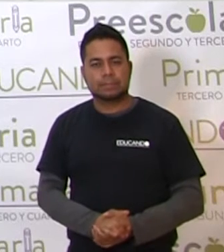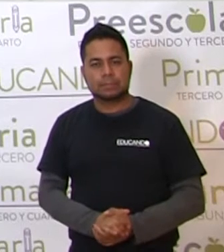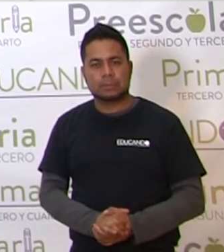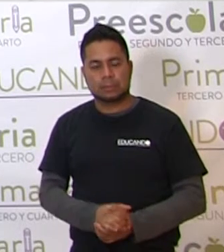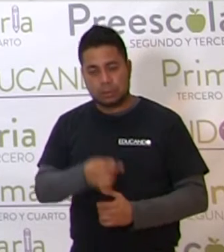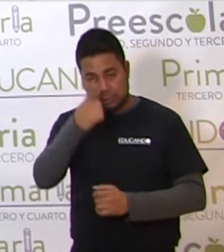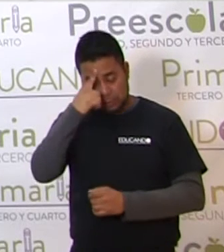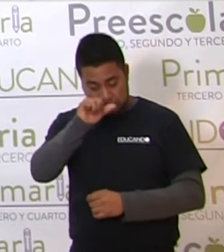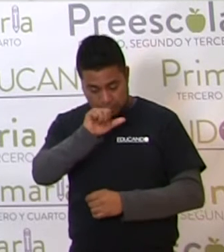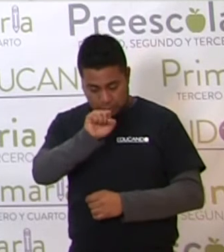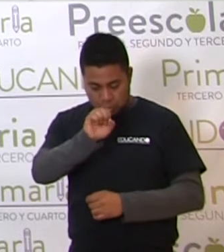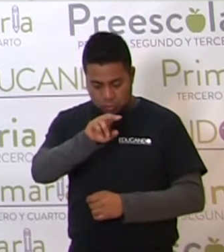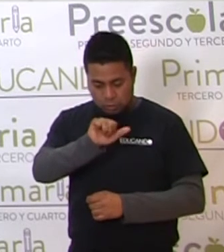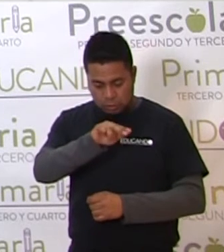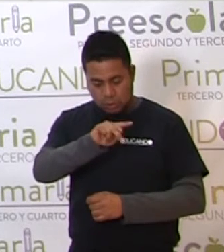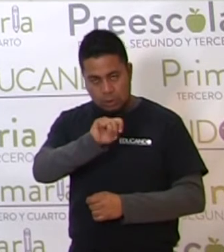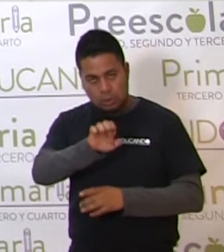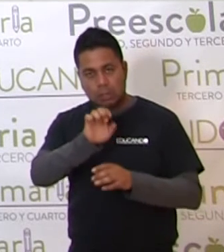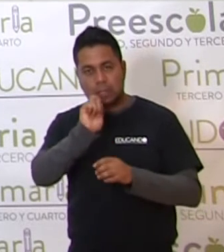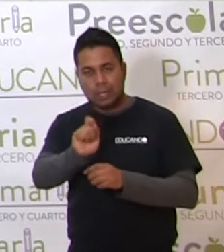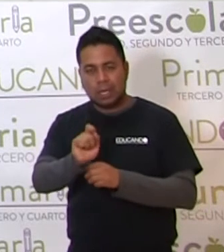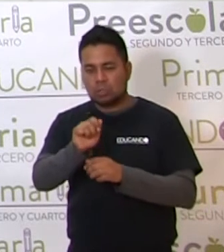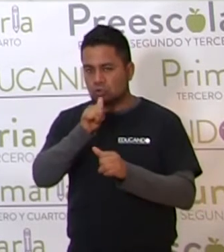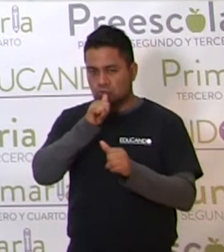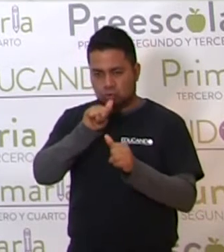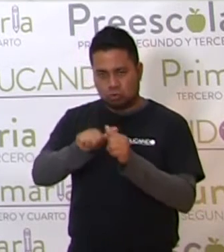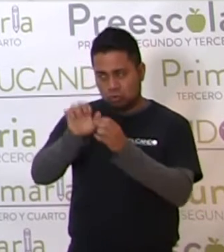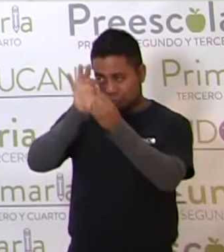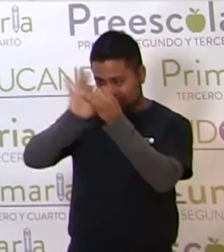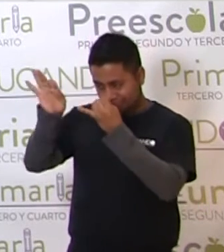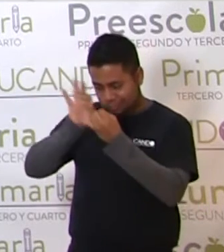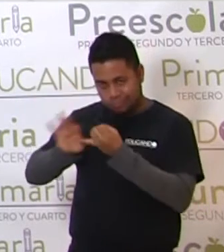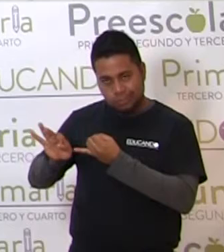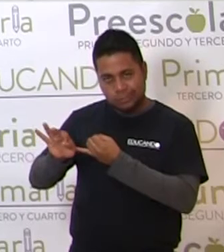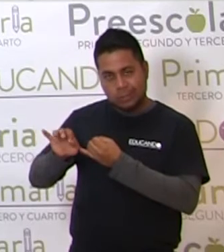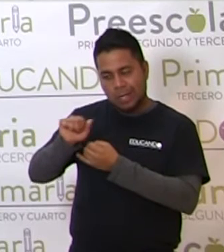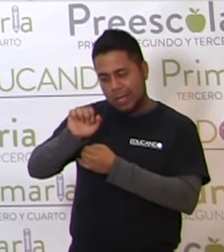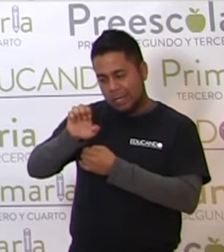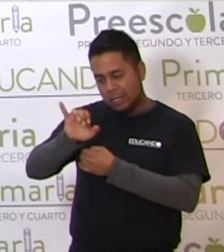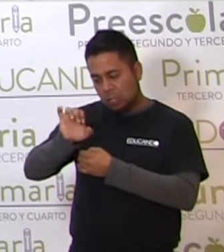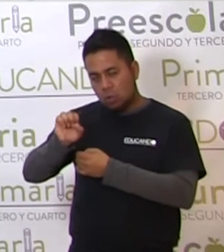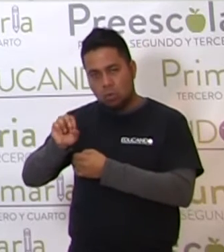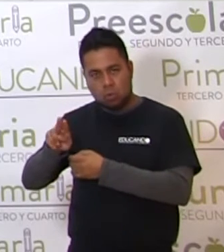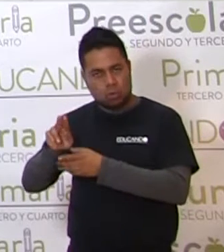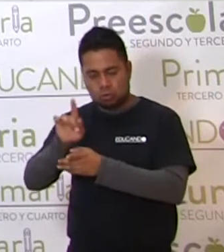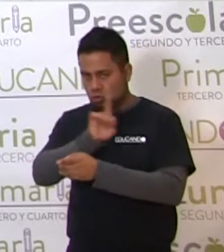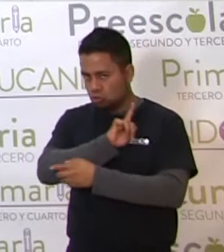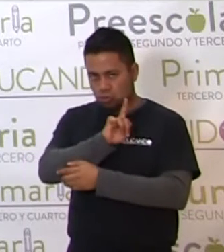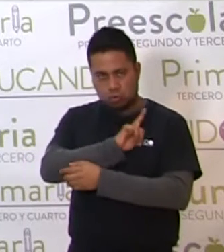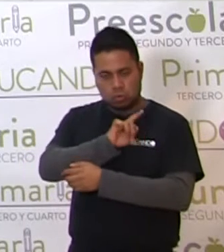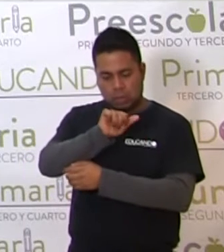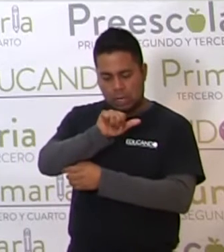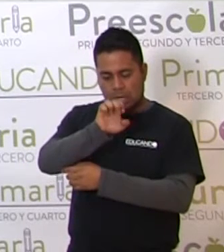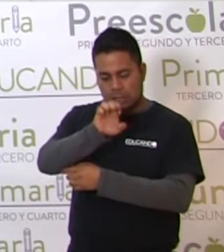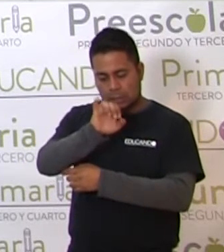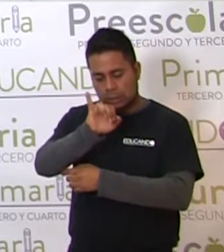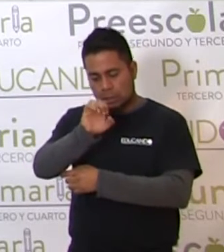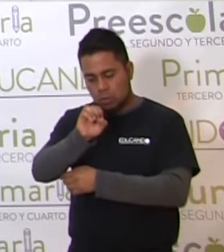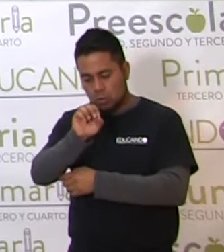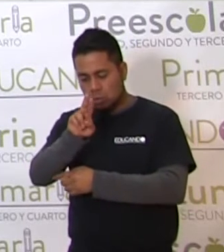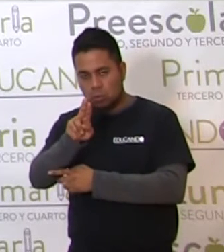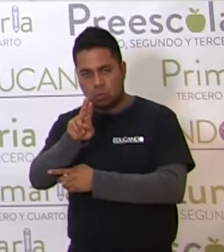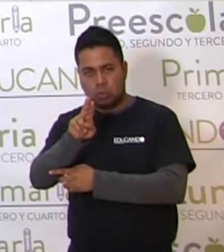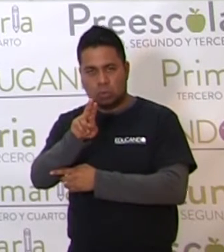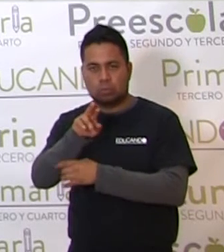sonante dice que coinciden las vocales al final de los versos vocales y